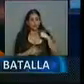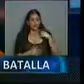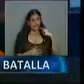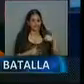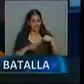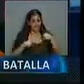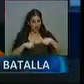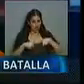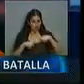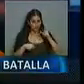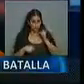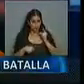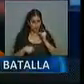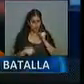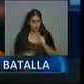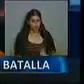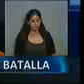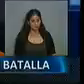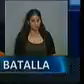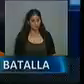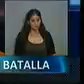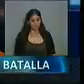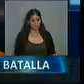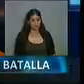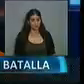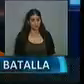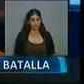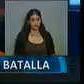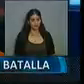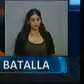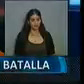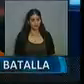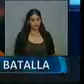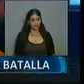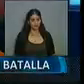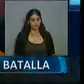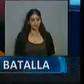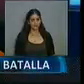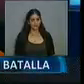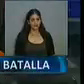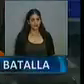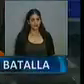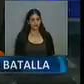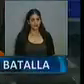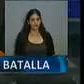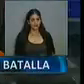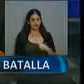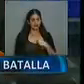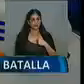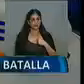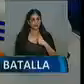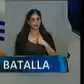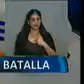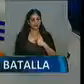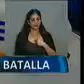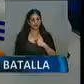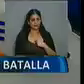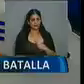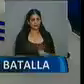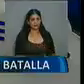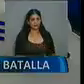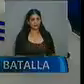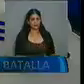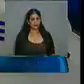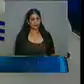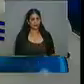por esa terraza y capta esta imagen que realmente nos estremeció porque es un arma de guerra una arma muy importante exactamente porque camina con con esa